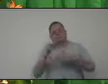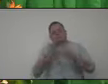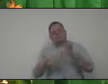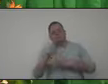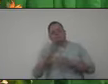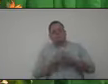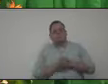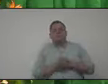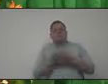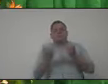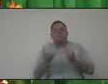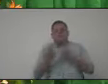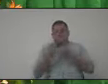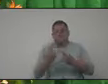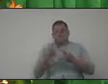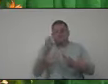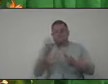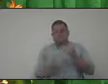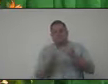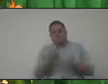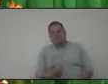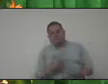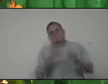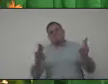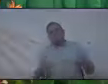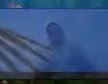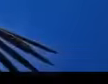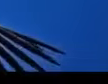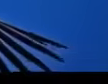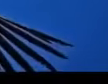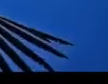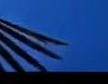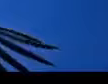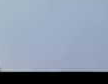casanareños. Dicho esto, himno nacional de la República de Colombia.